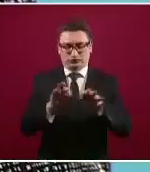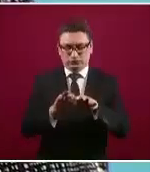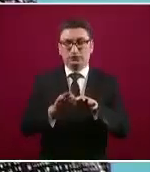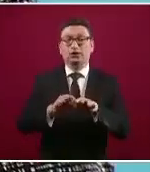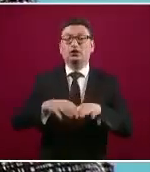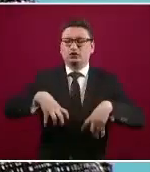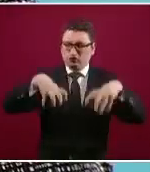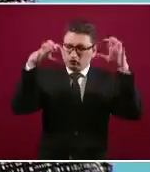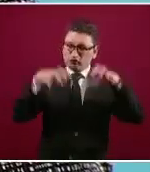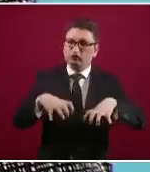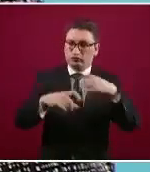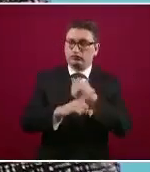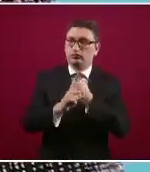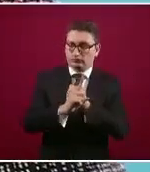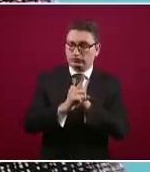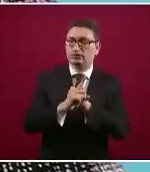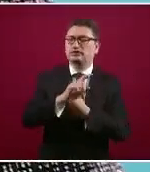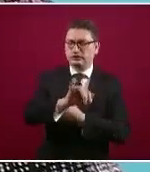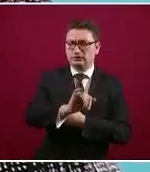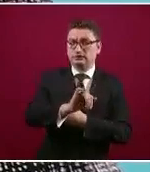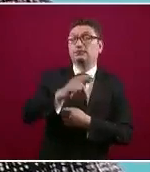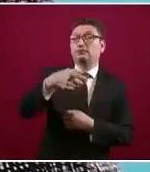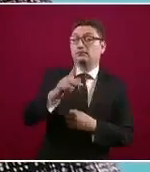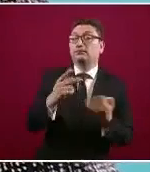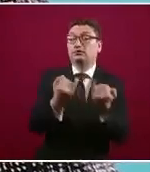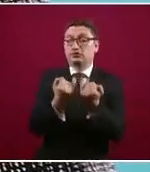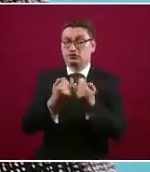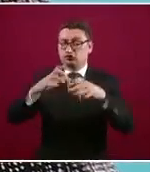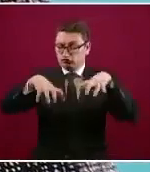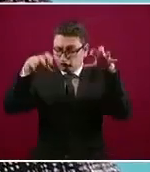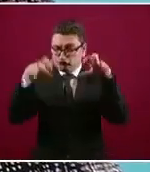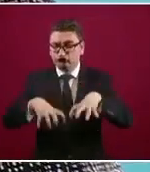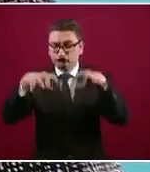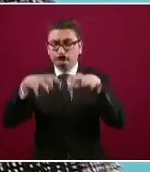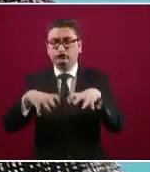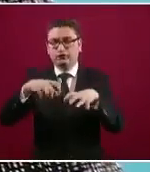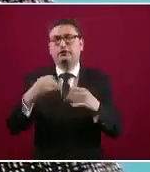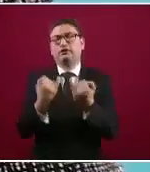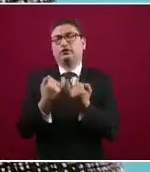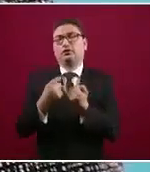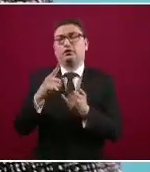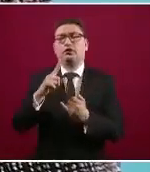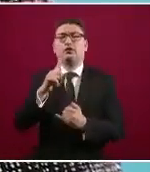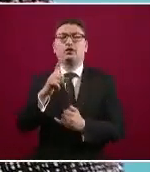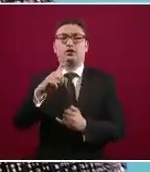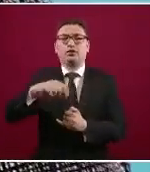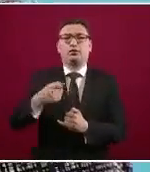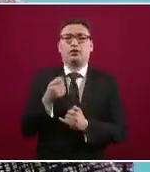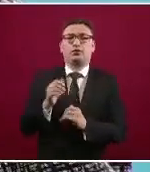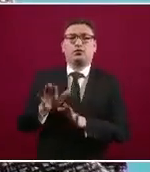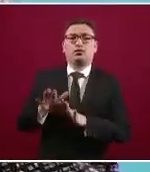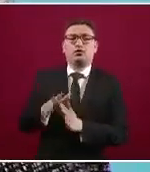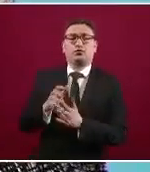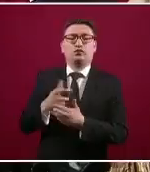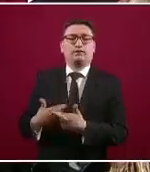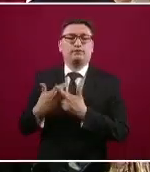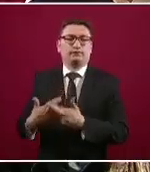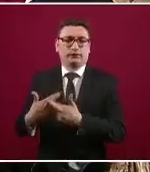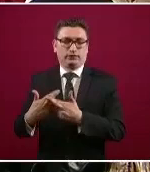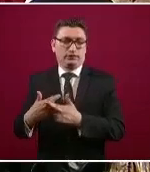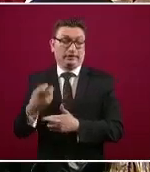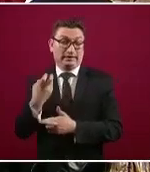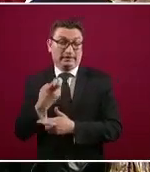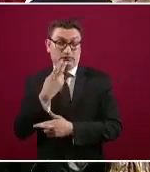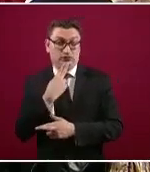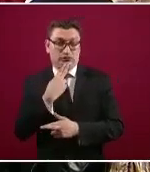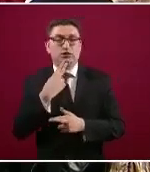cuando llueve, pero también hay que recordar que nos sirve para almacenar el agua que utilizamos para los diversos usos, o sea, las lluvias también en muchos sentidos son